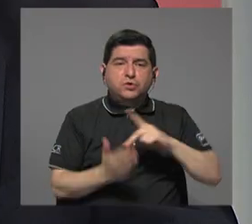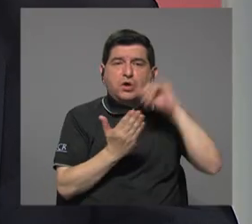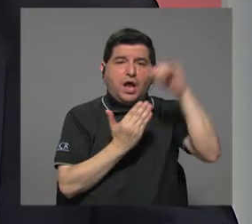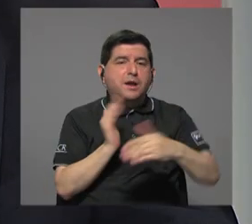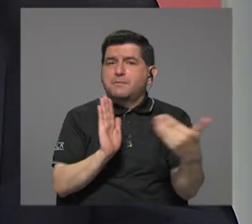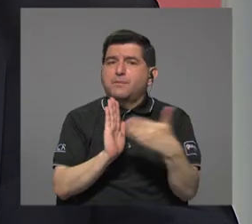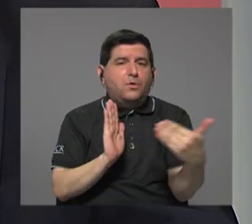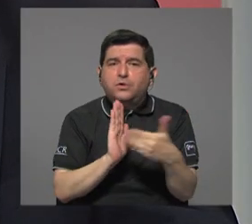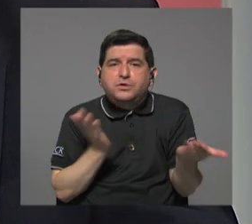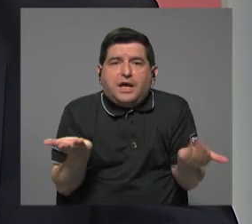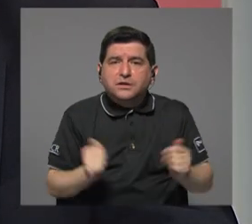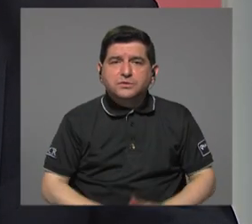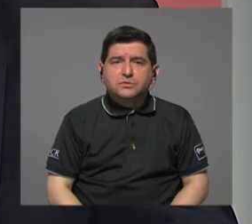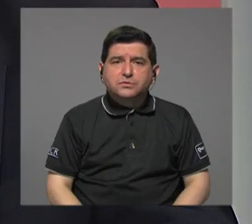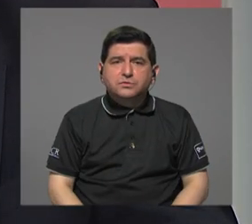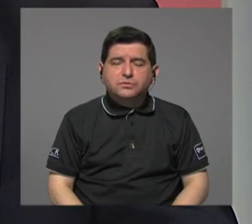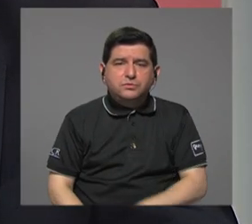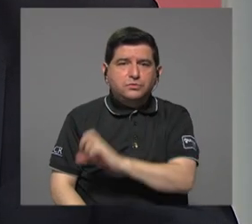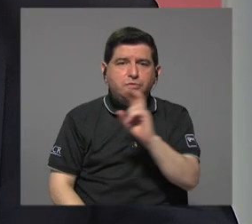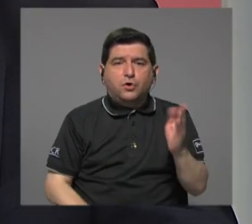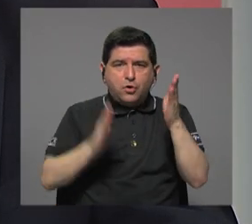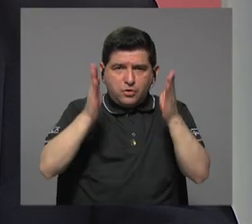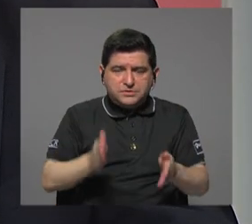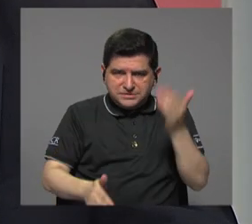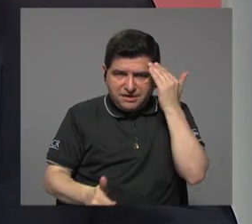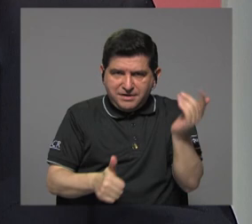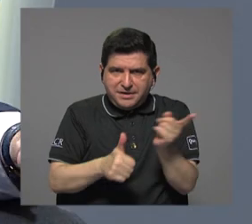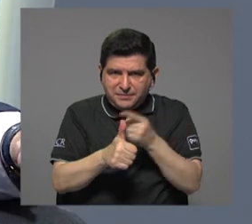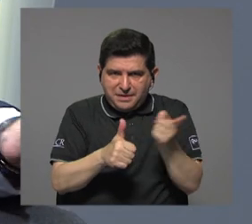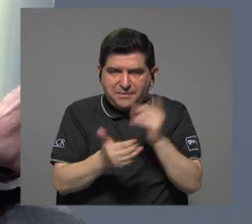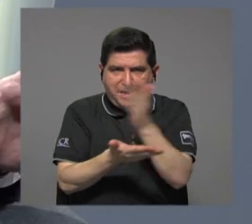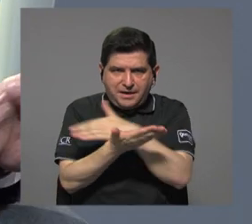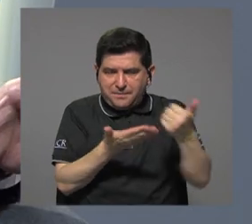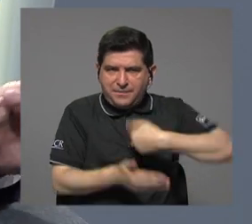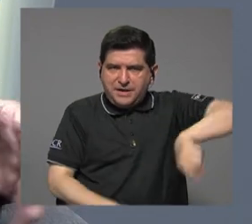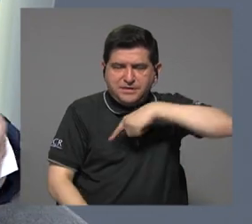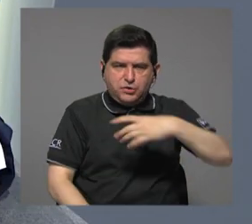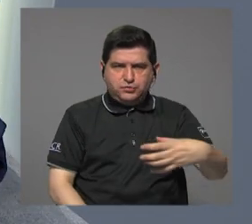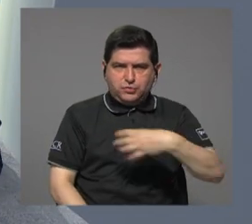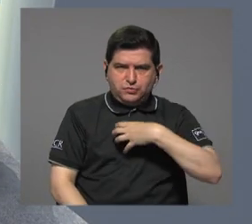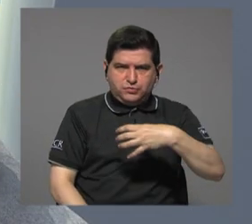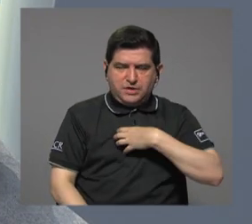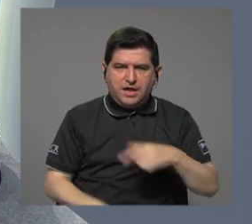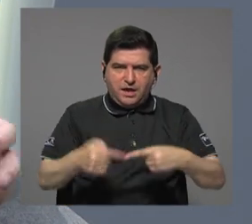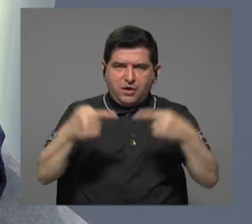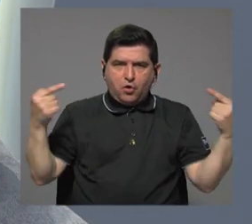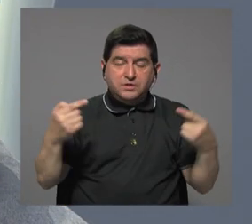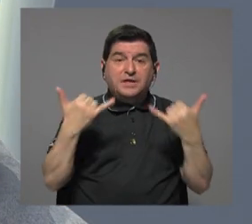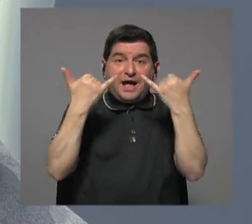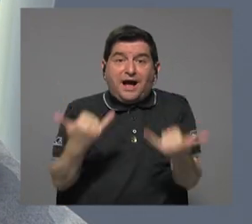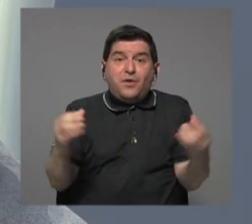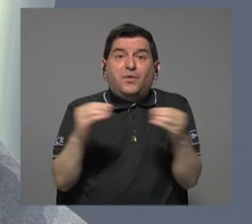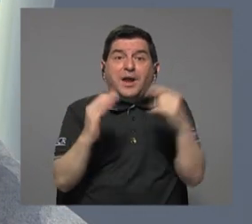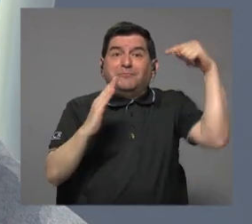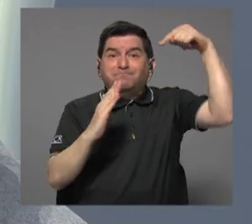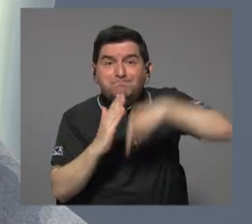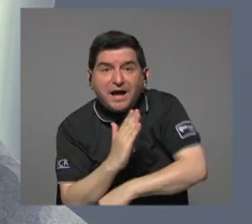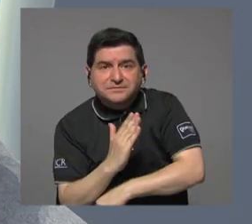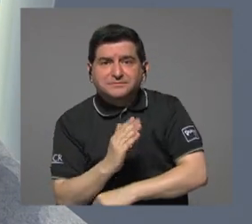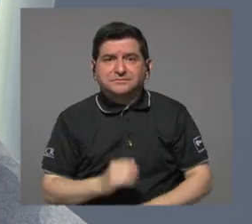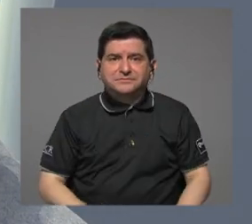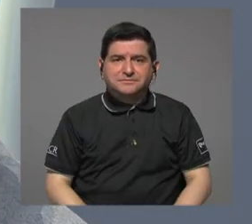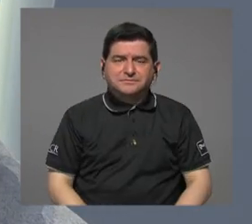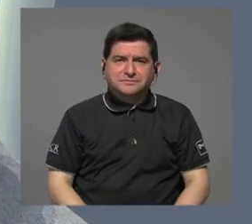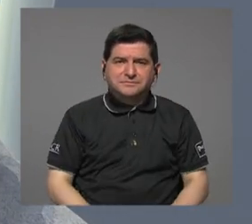entonces encontrar ciencia debe saber que esa fue la primera parte que nosotros estamos la actual es más grave porque la